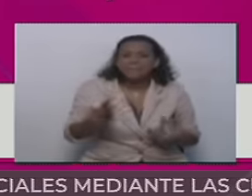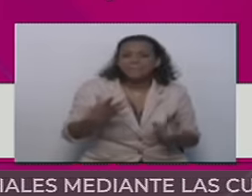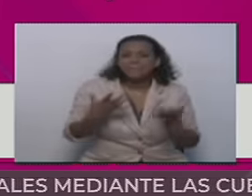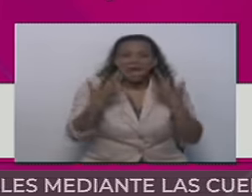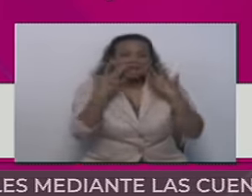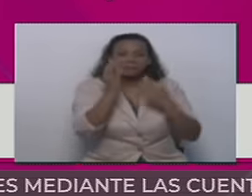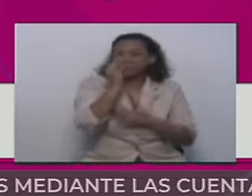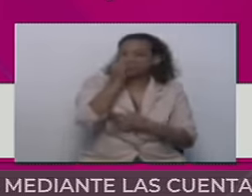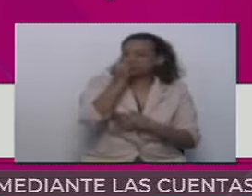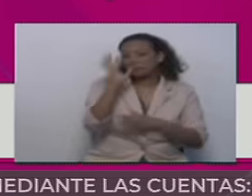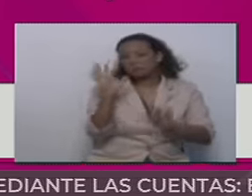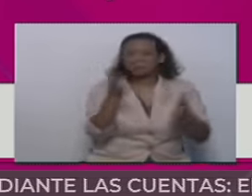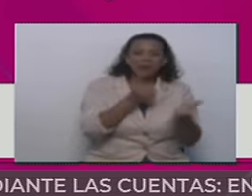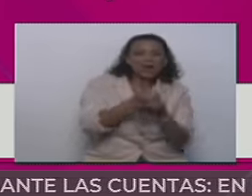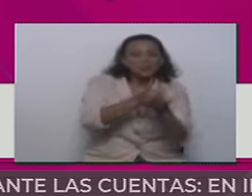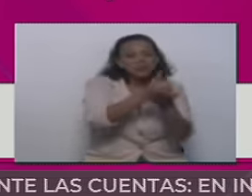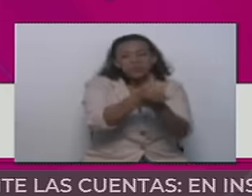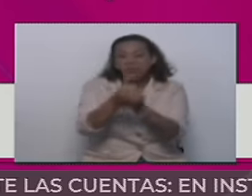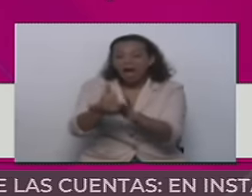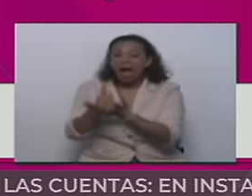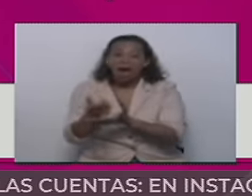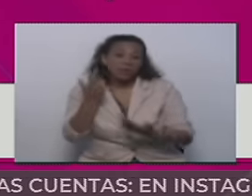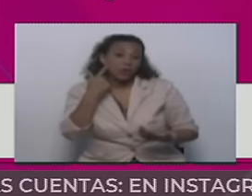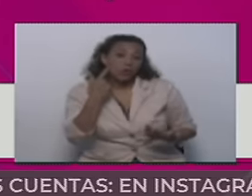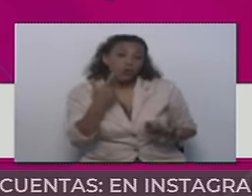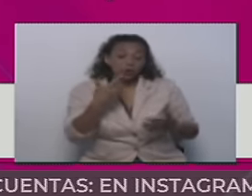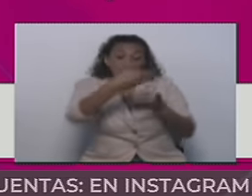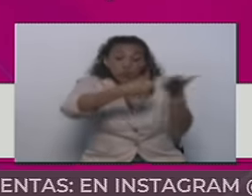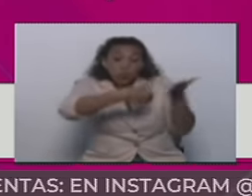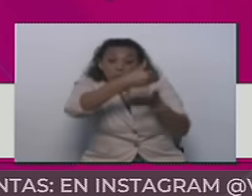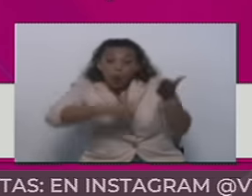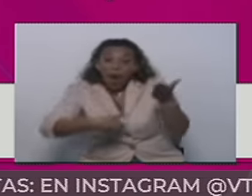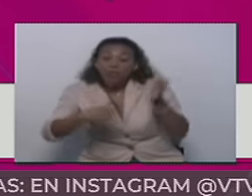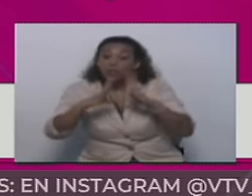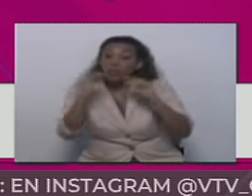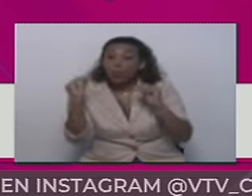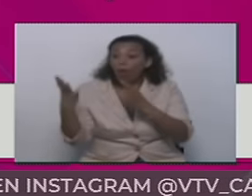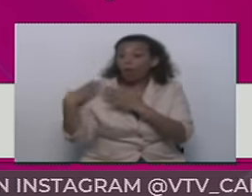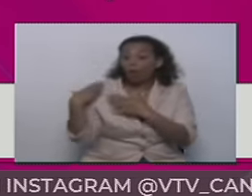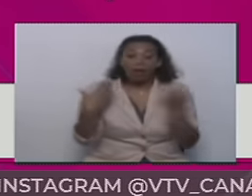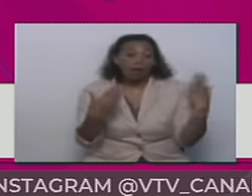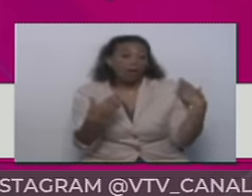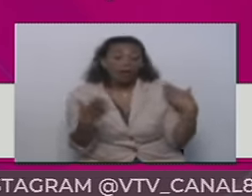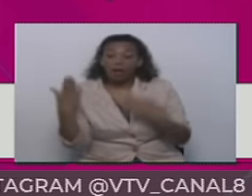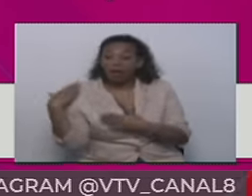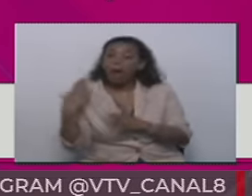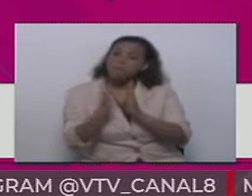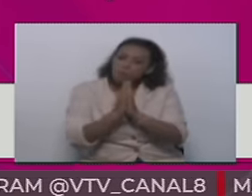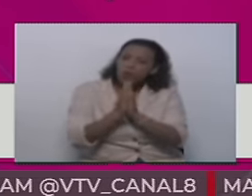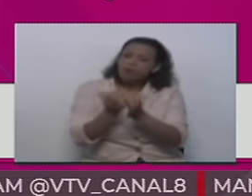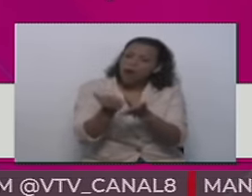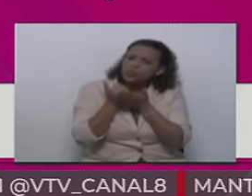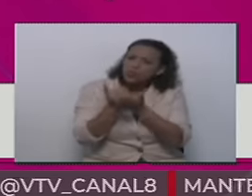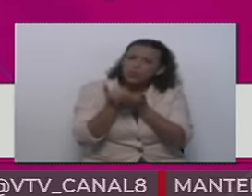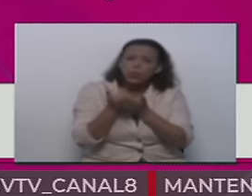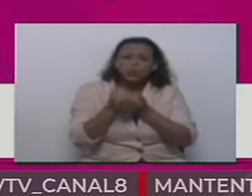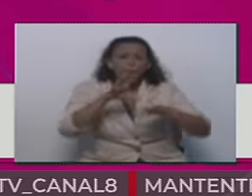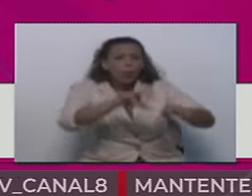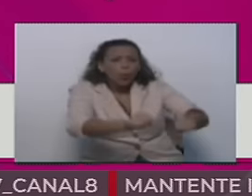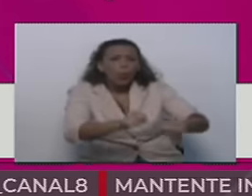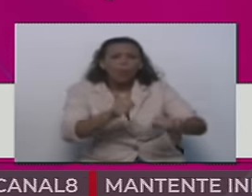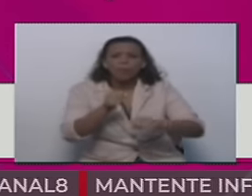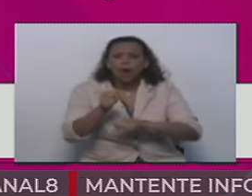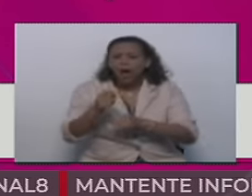humor, ayudando a la gente, por supuesto, porque iba con una agenda, y todo el mundo le pedía a Caperucita, mira, un cupo,